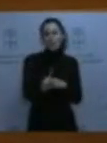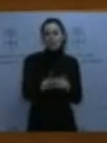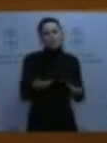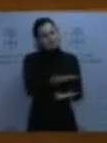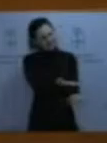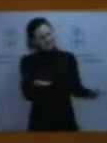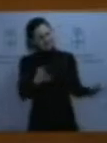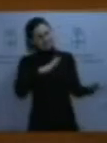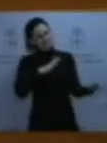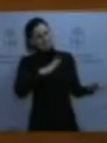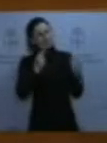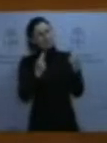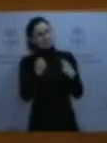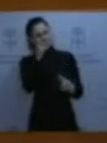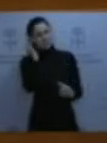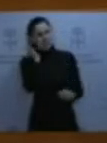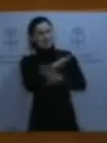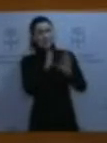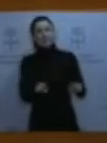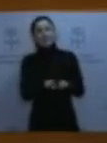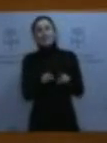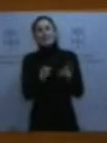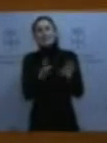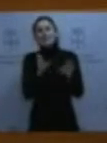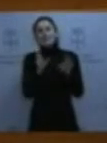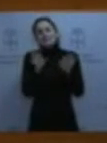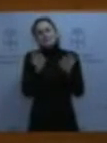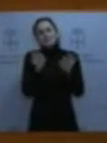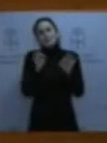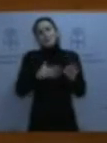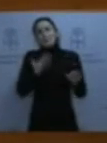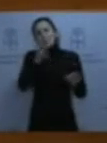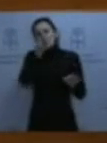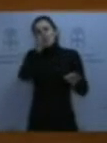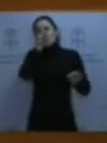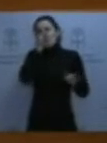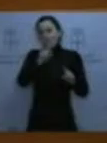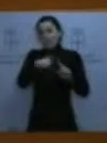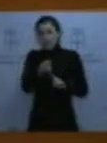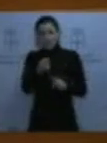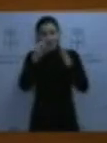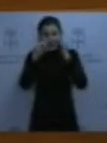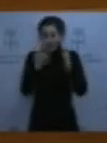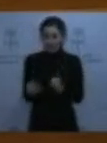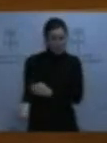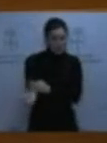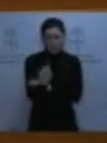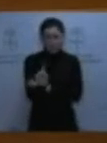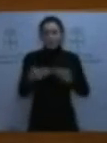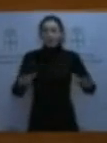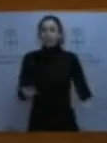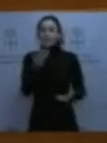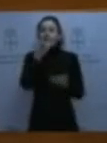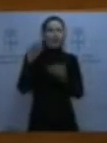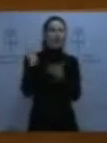lo que se está haciendo es guardar la ropa. Para finalizar, pondré un ejemplo para que se entiendan